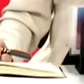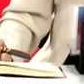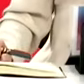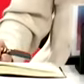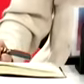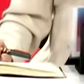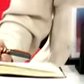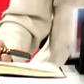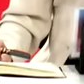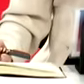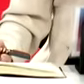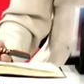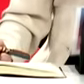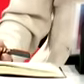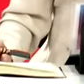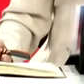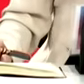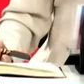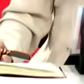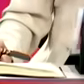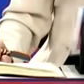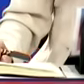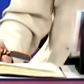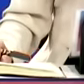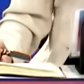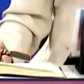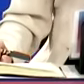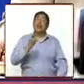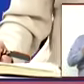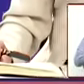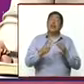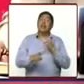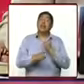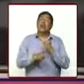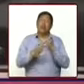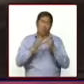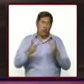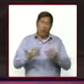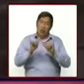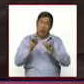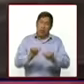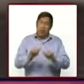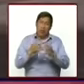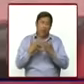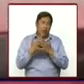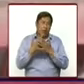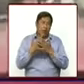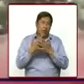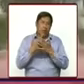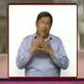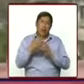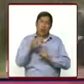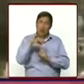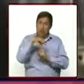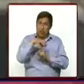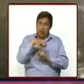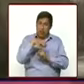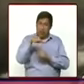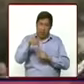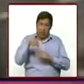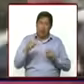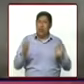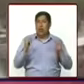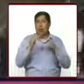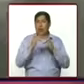Atención, porque vamos a hablar de Marco Antonio Pumari, ex líder cívico de Potosí. Se va a mantener encarcelado en el penal de San Pedro de la Ciudad de La Paz